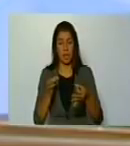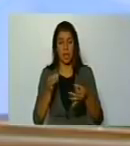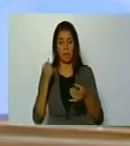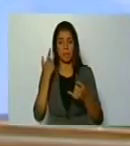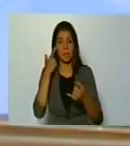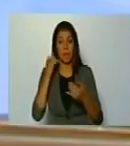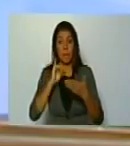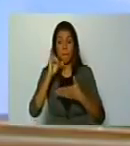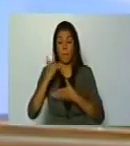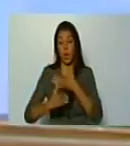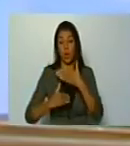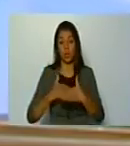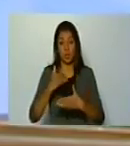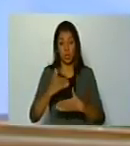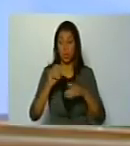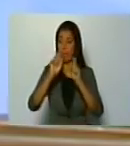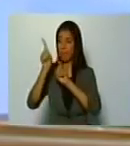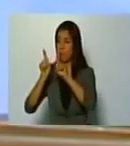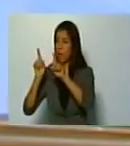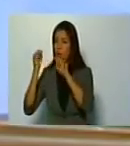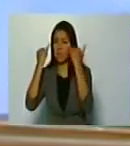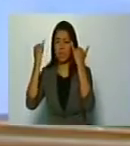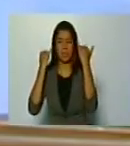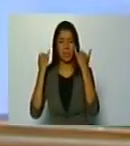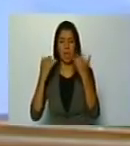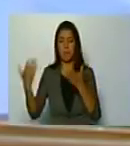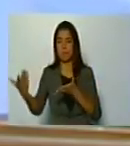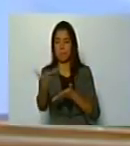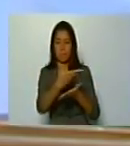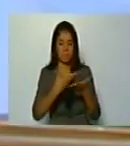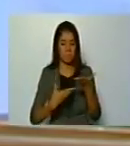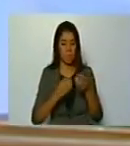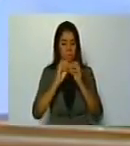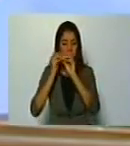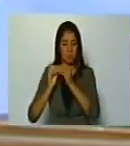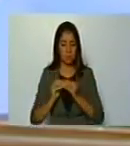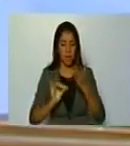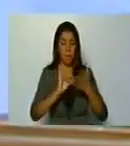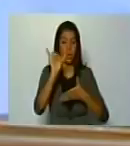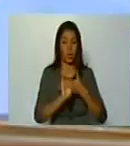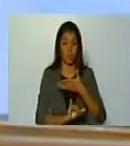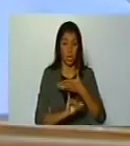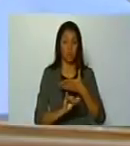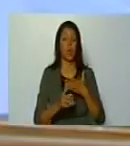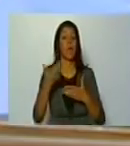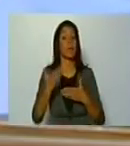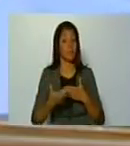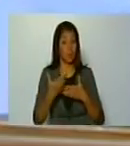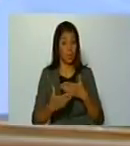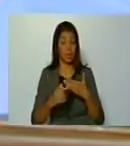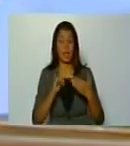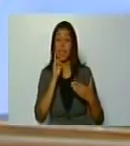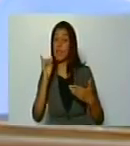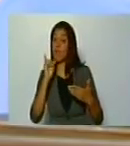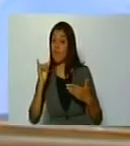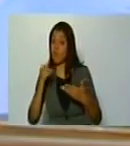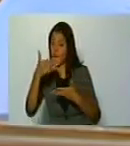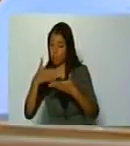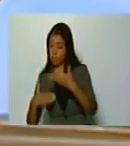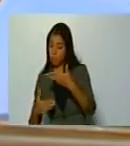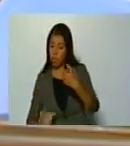del proceso de consulta nacional de este proyecto se encuentran sustanciados en el informe